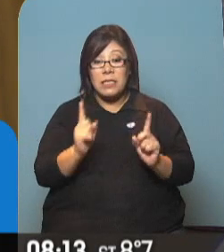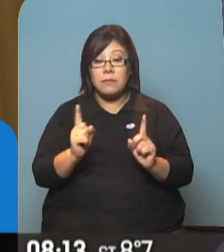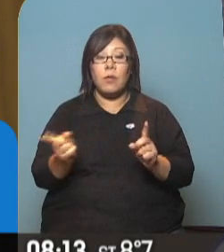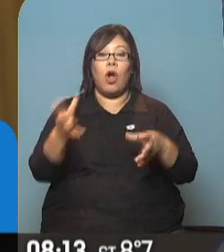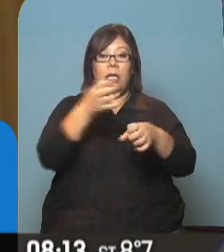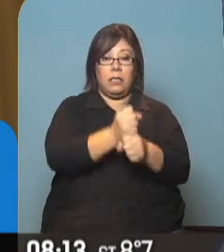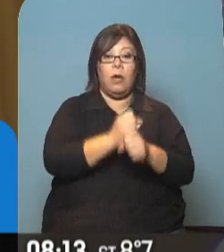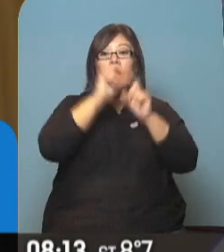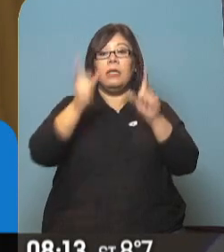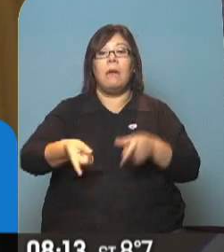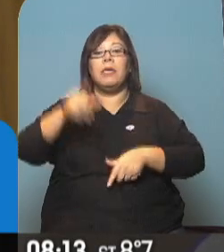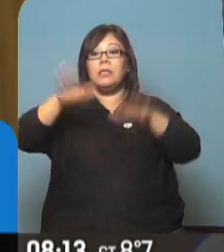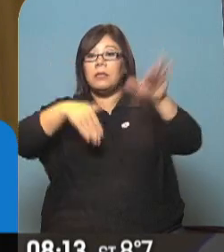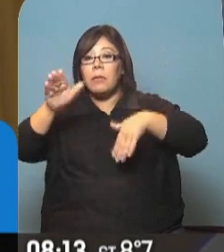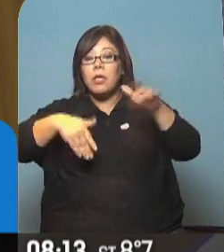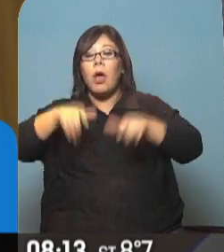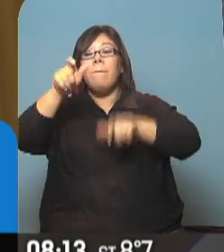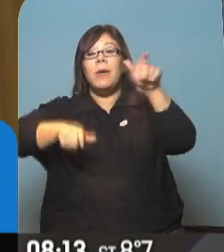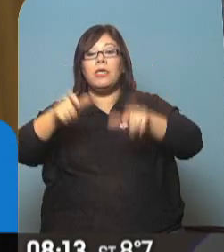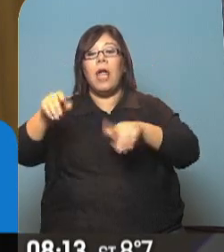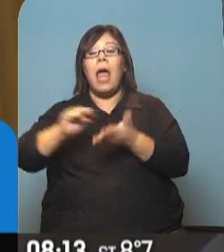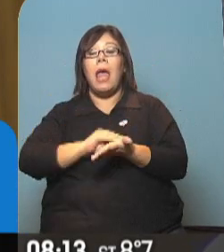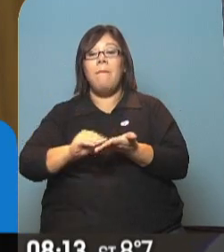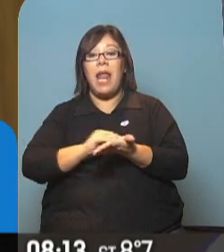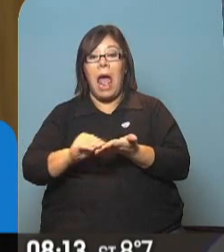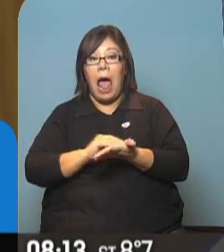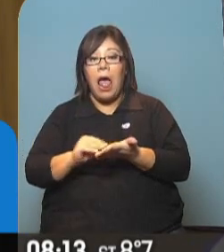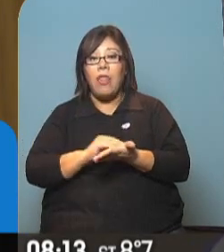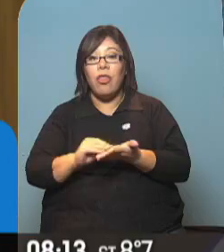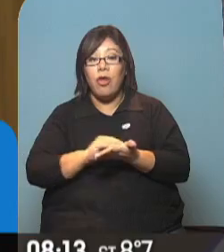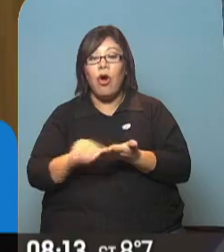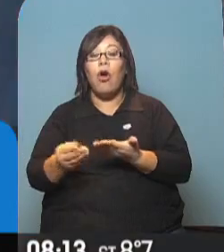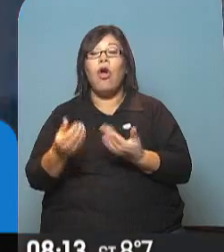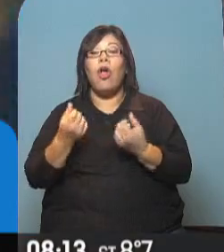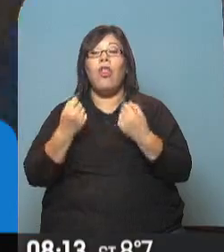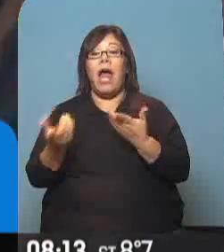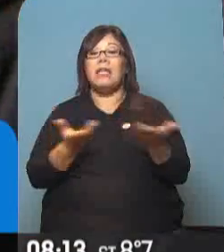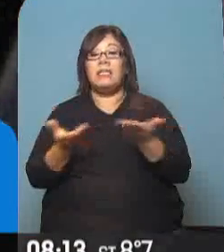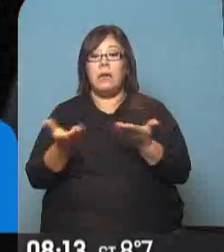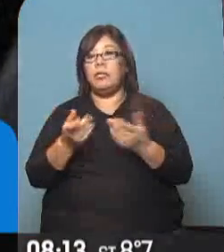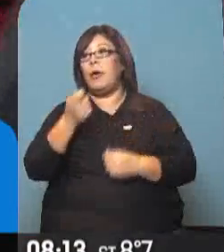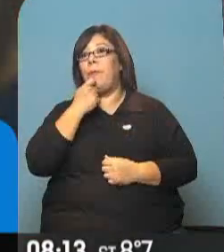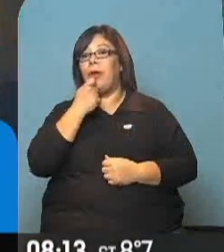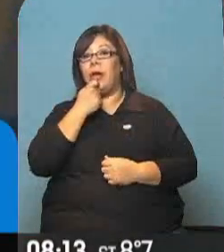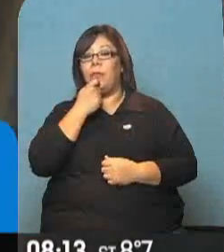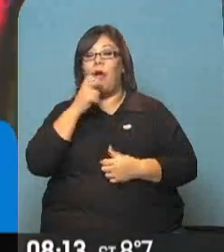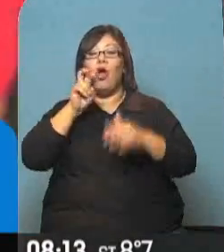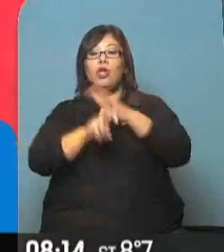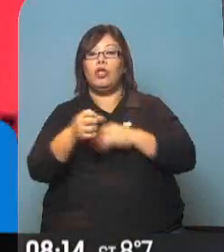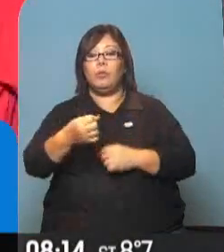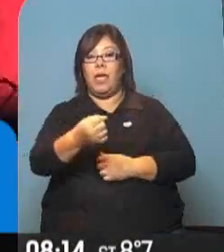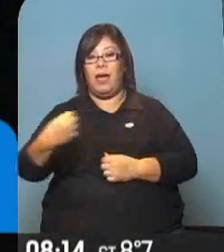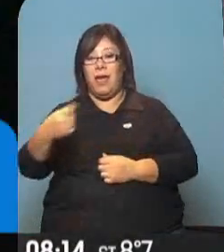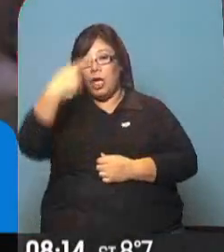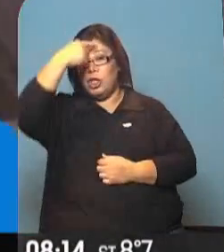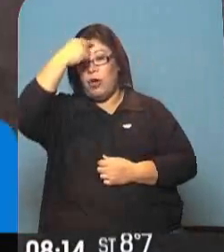otras personas y otros empleados que puedan prestar los servicios necesarios, como conducir las formaciones del subte, para garantizar